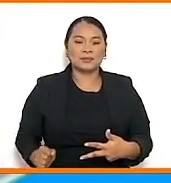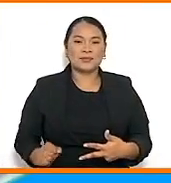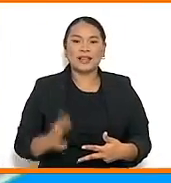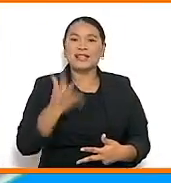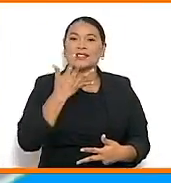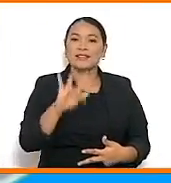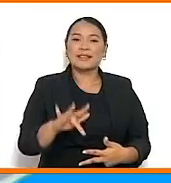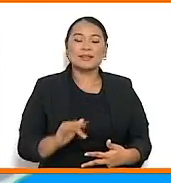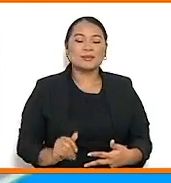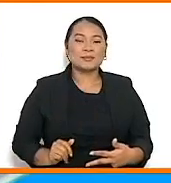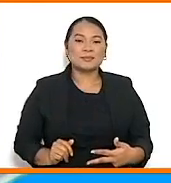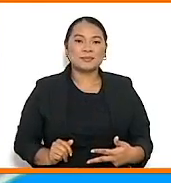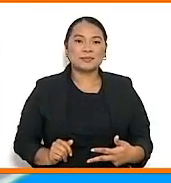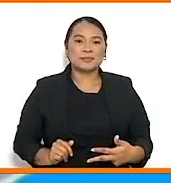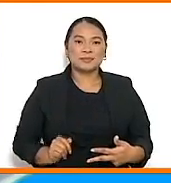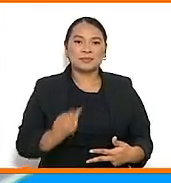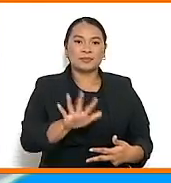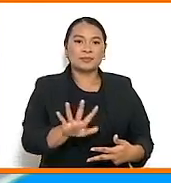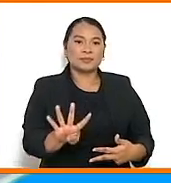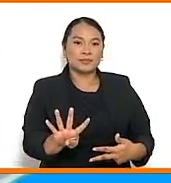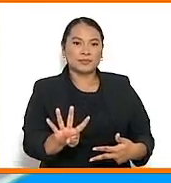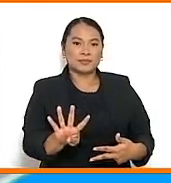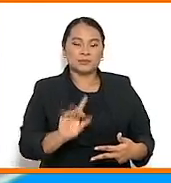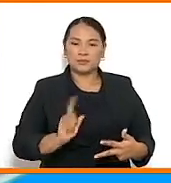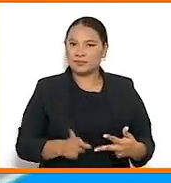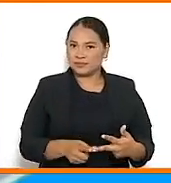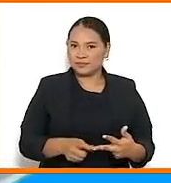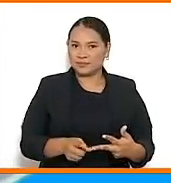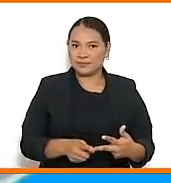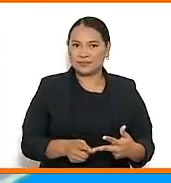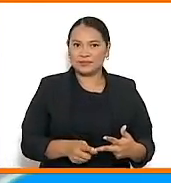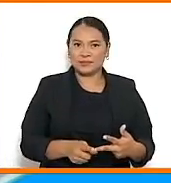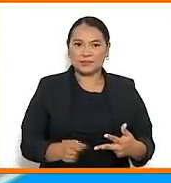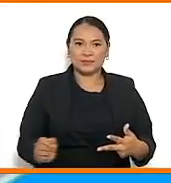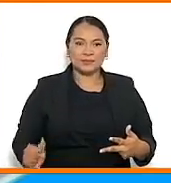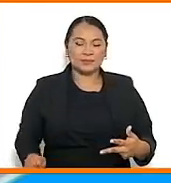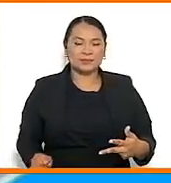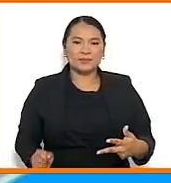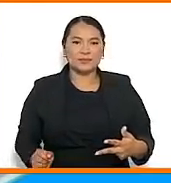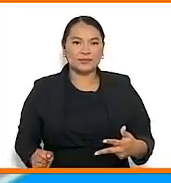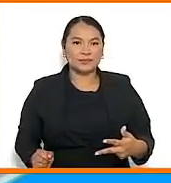Suerte, 54. Tercer y decisivo número favorecido,